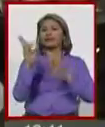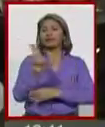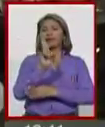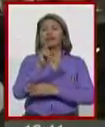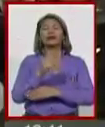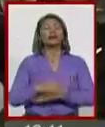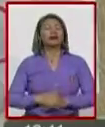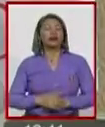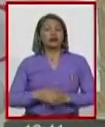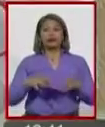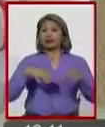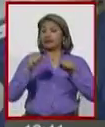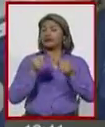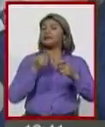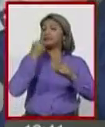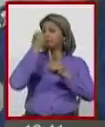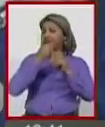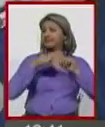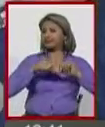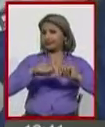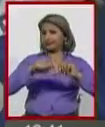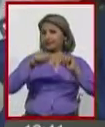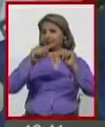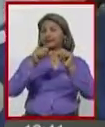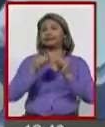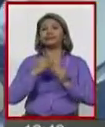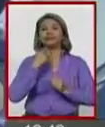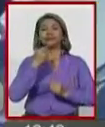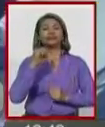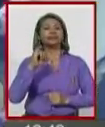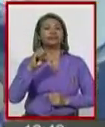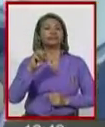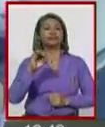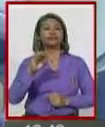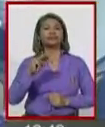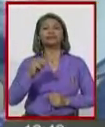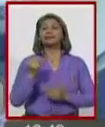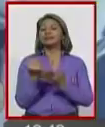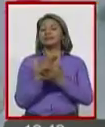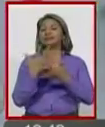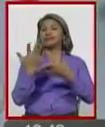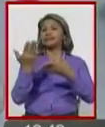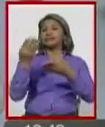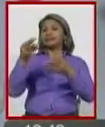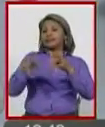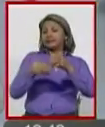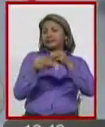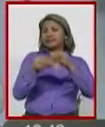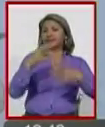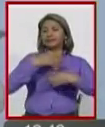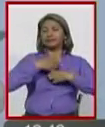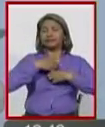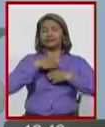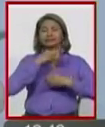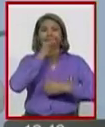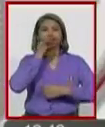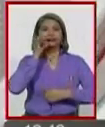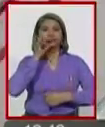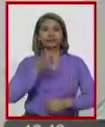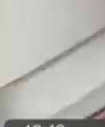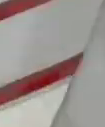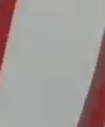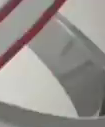Universitario. Con su salida, la lucha no termina, fueron las palabras de Ismael. Hoy se suman nuevos estudiantes a esta medida de